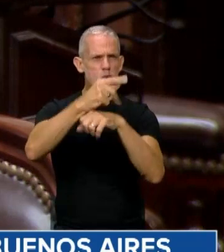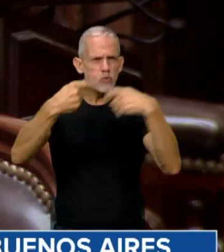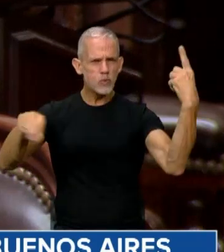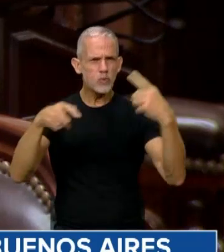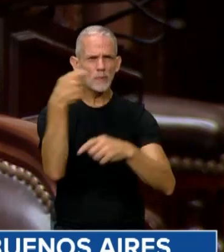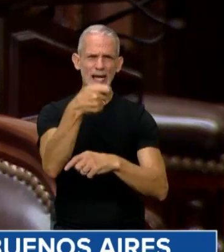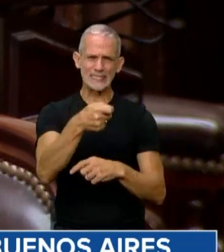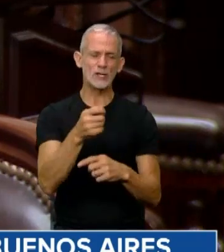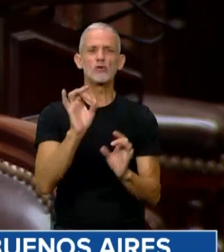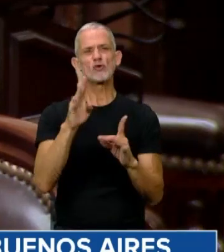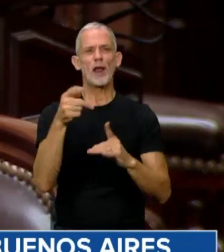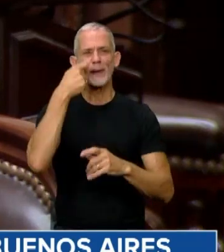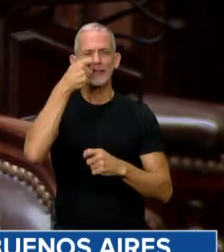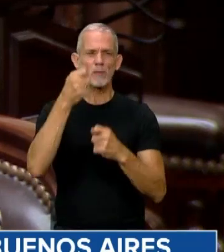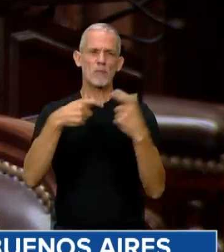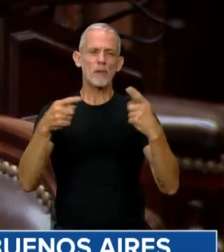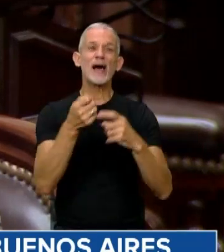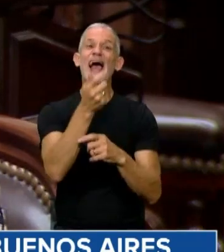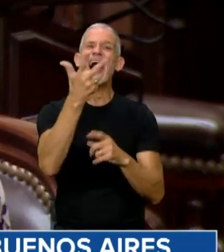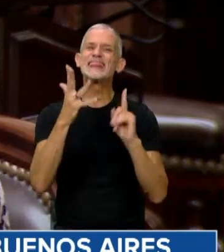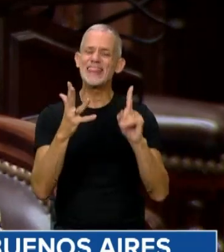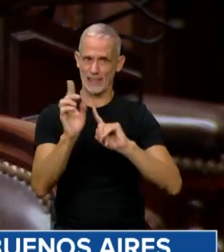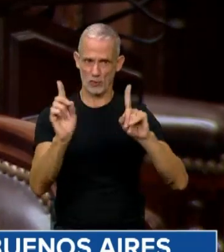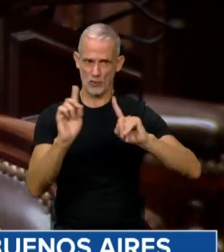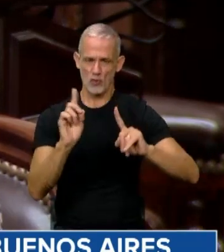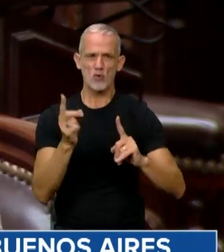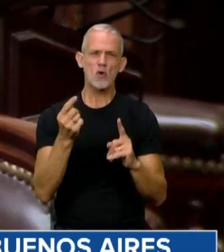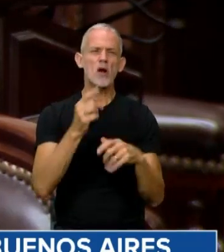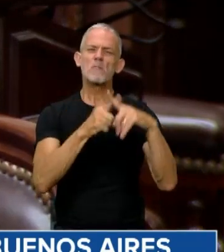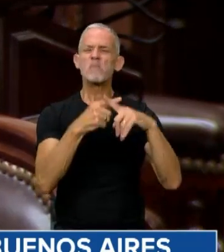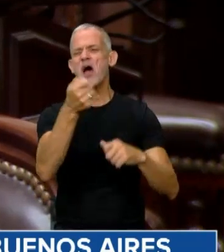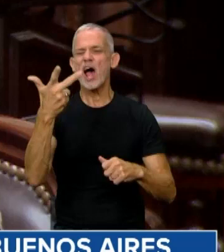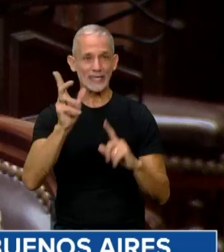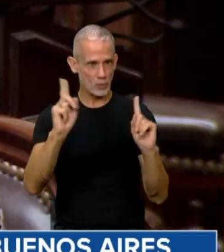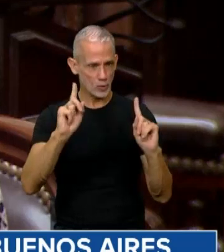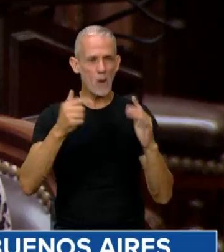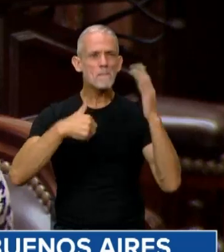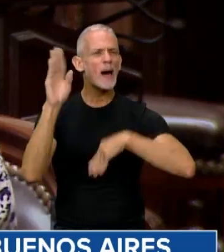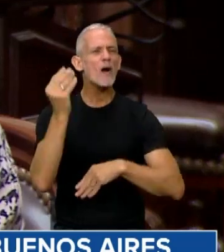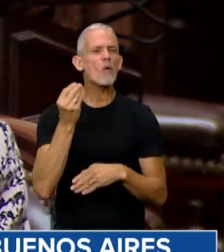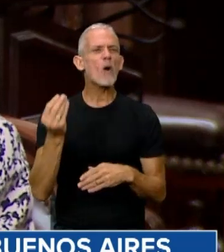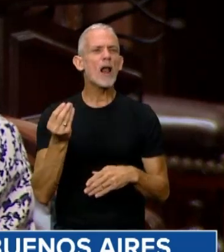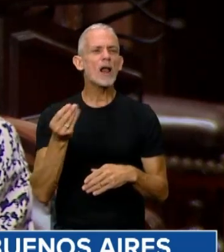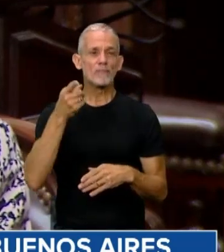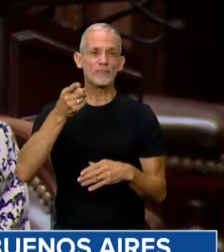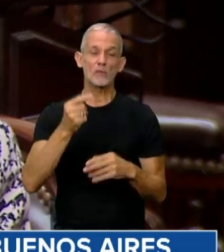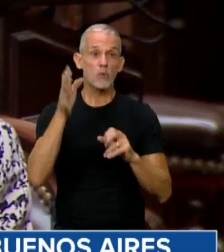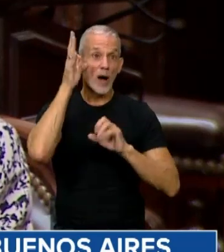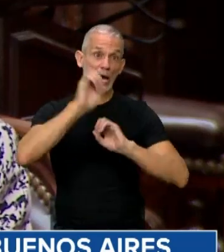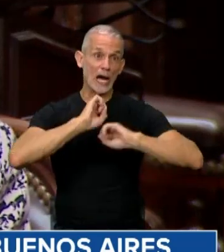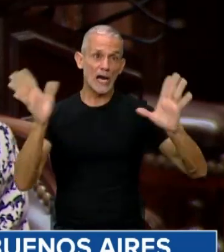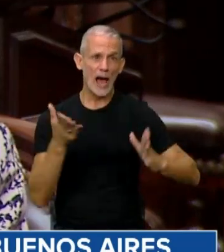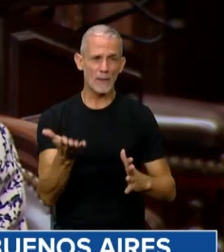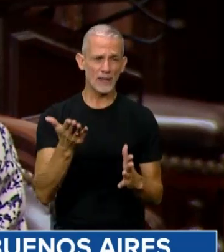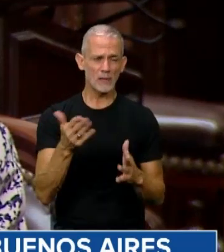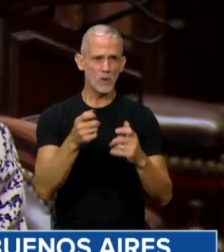y hablamos no simplemente de un aumento cuantitativo, de una cuestión estadística, sino fundamentalmente de la gravedad que